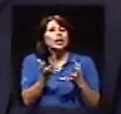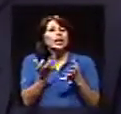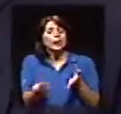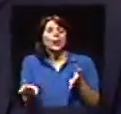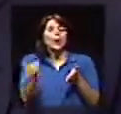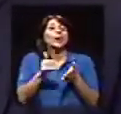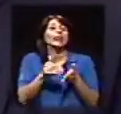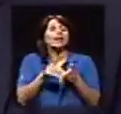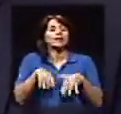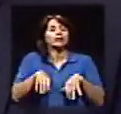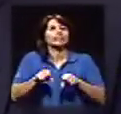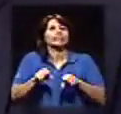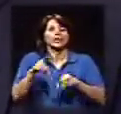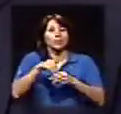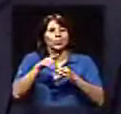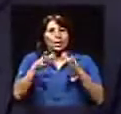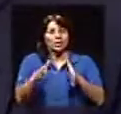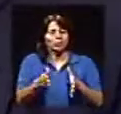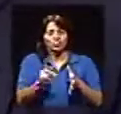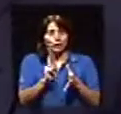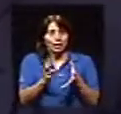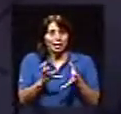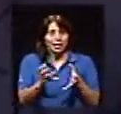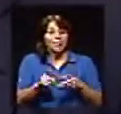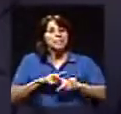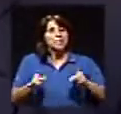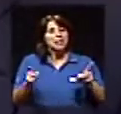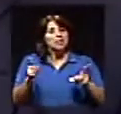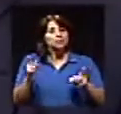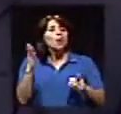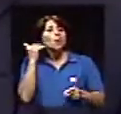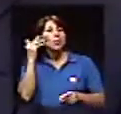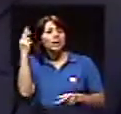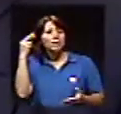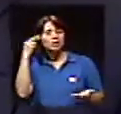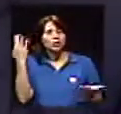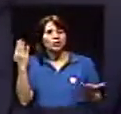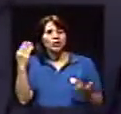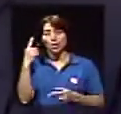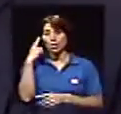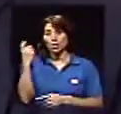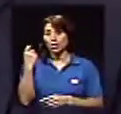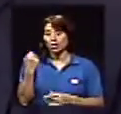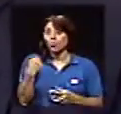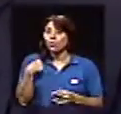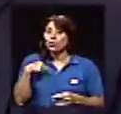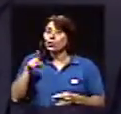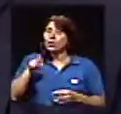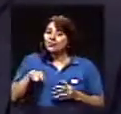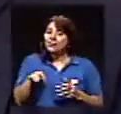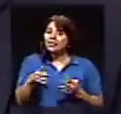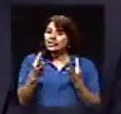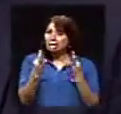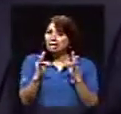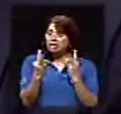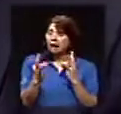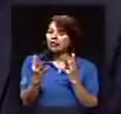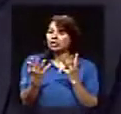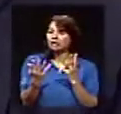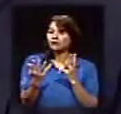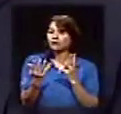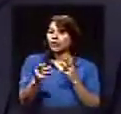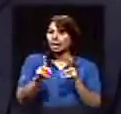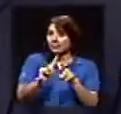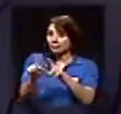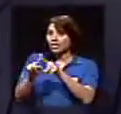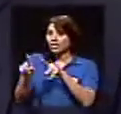diputado. Y la razón es muy sencilla. En la vida uno debe buscar las posiciones que son acordes con la personalidad que uno